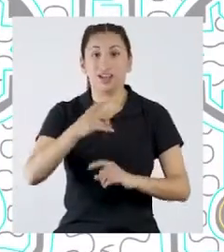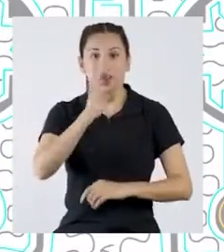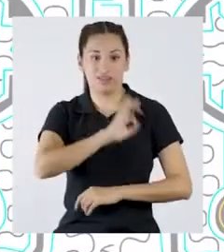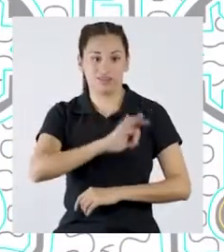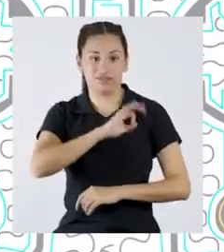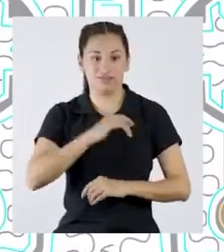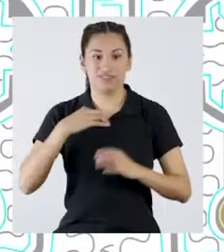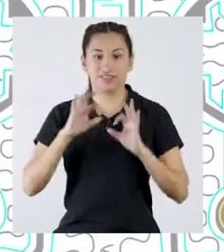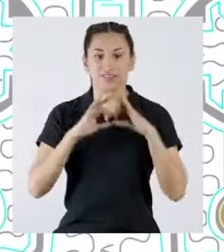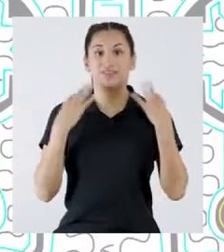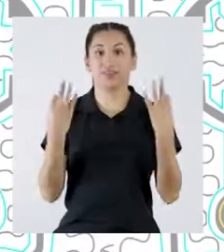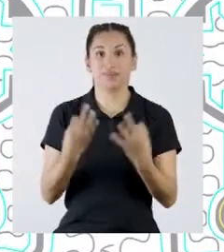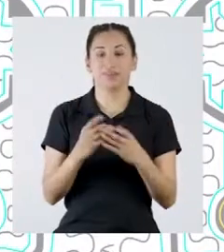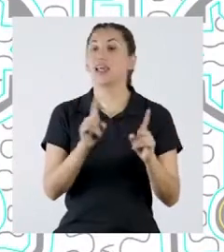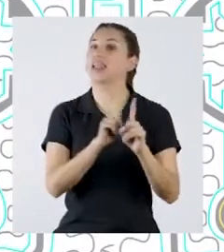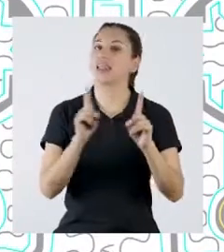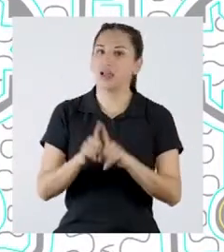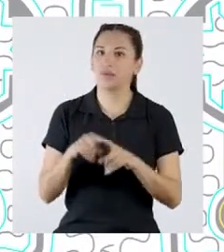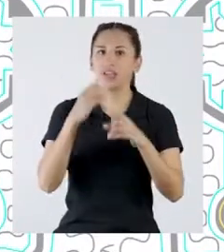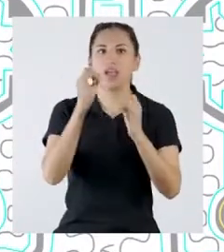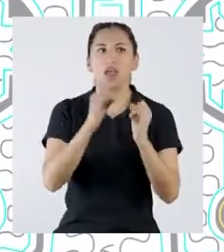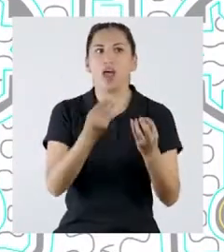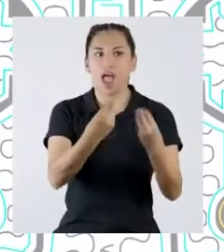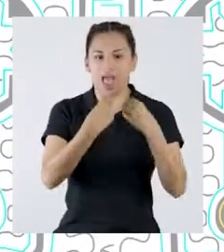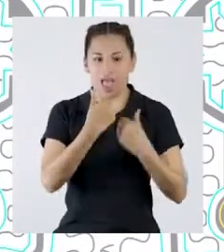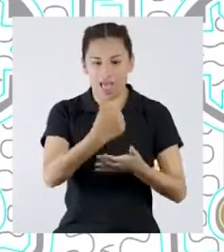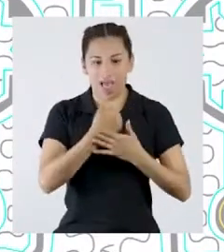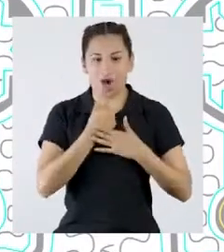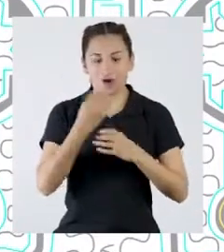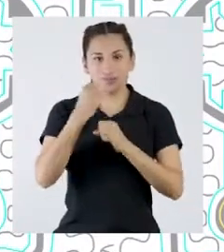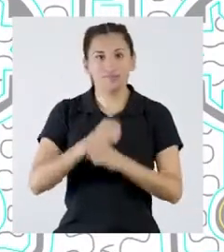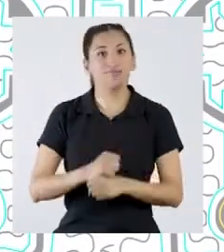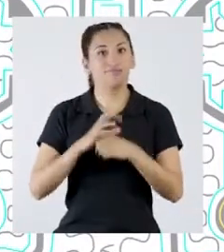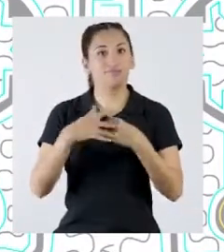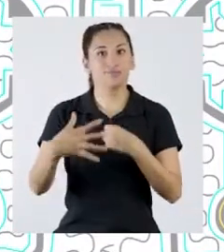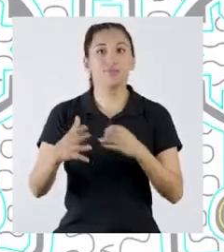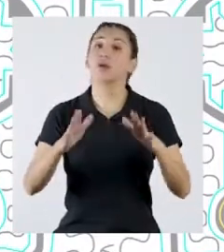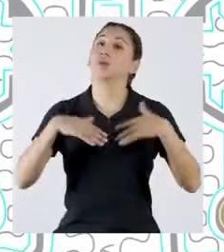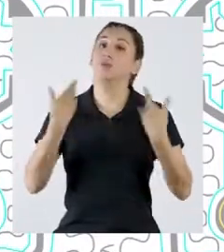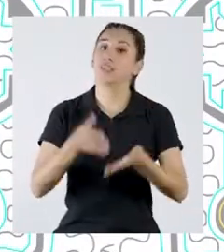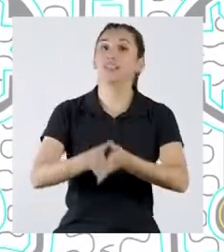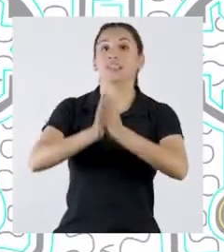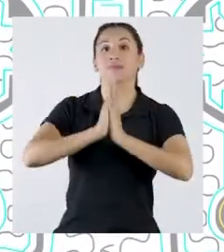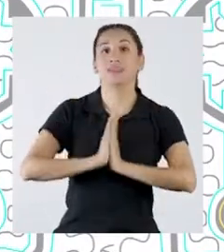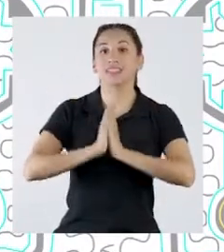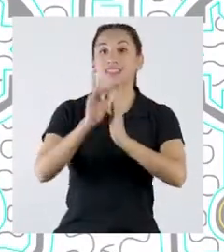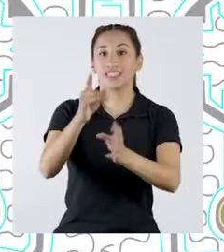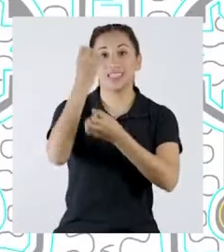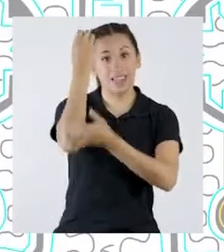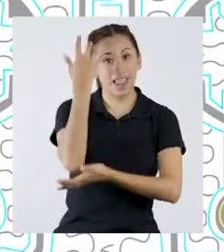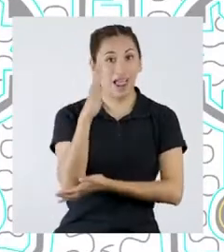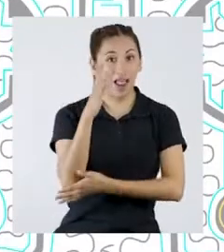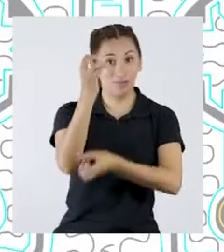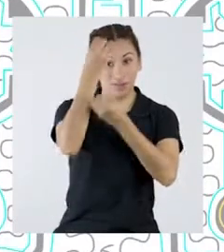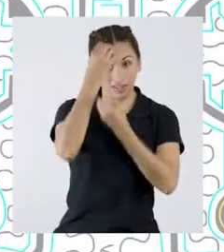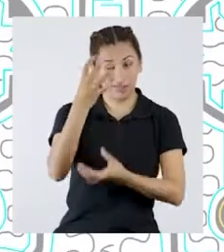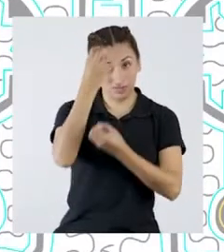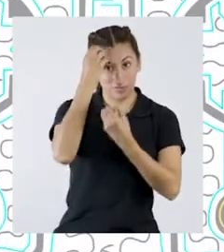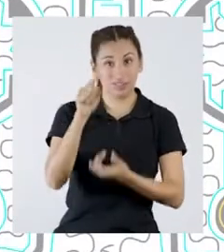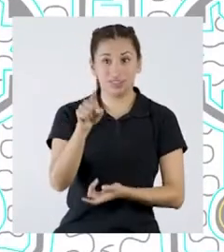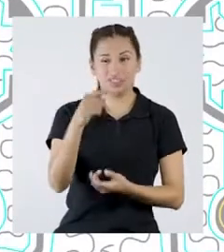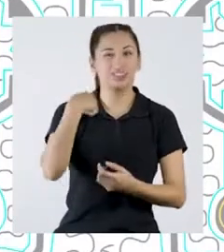para un negocio familiar y que a su vez sean sostenibles? Podríamos pedir ayuda al árbol de la